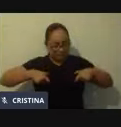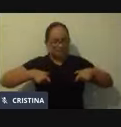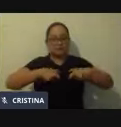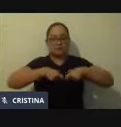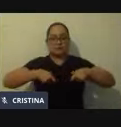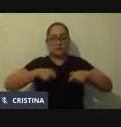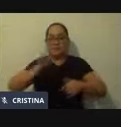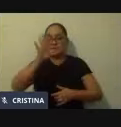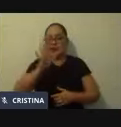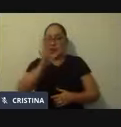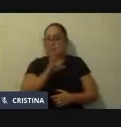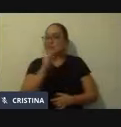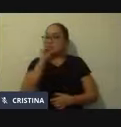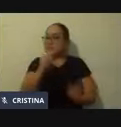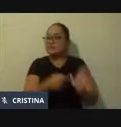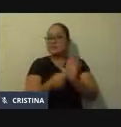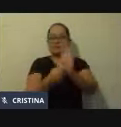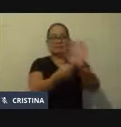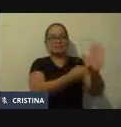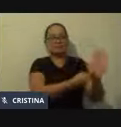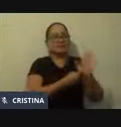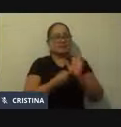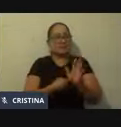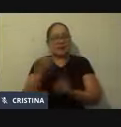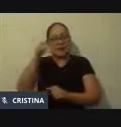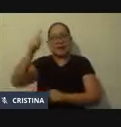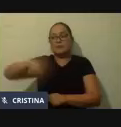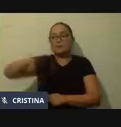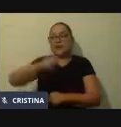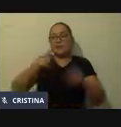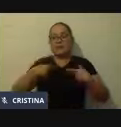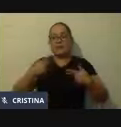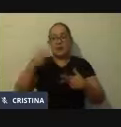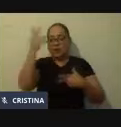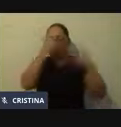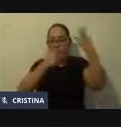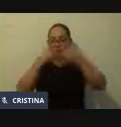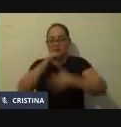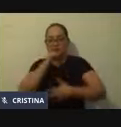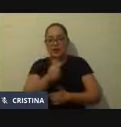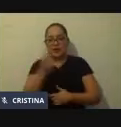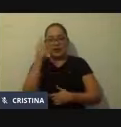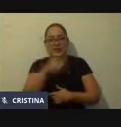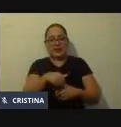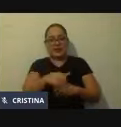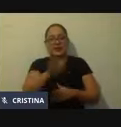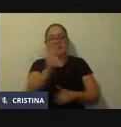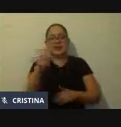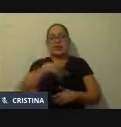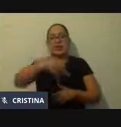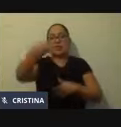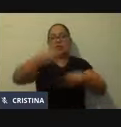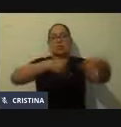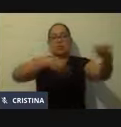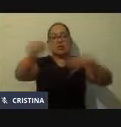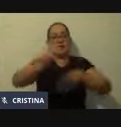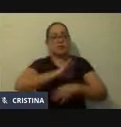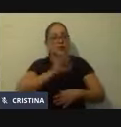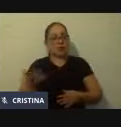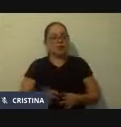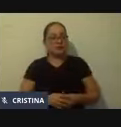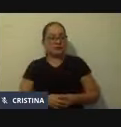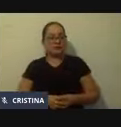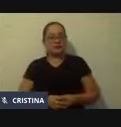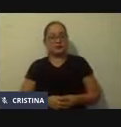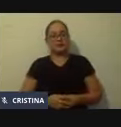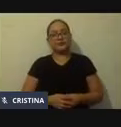vez sí lo vamos a tener que hacer para que no se confunda, ¿no? De que podamos estar en riesgo de contagiar a otra persona.